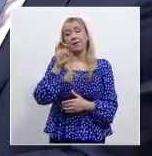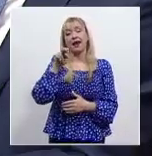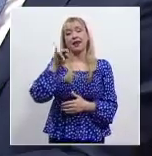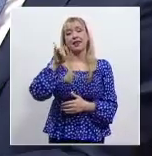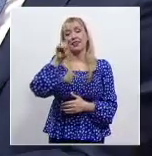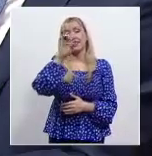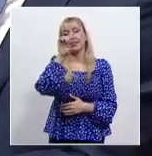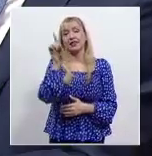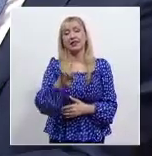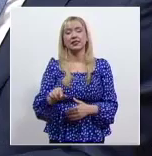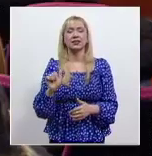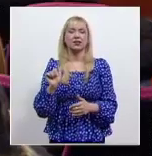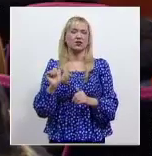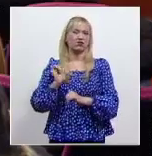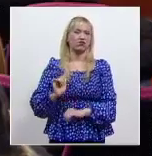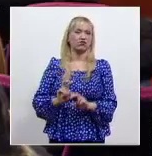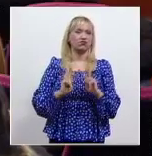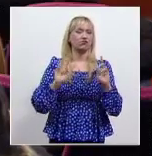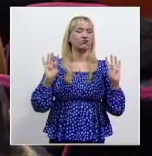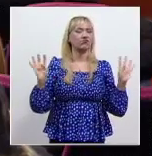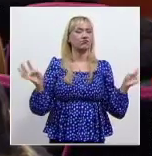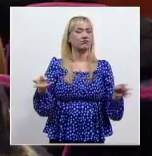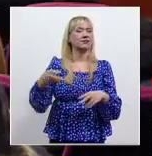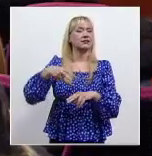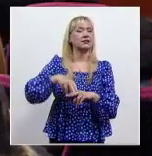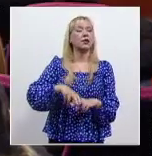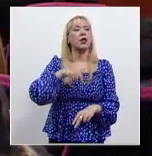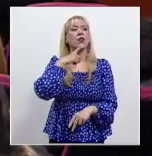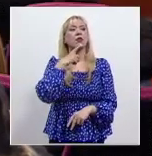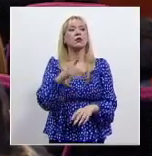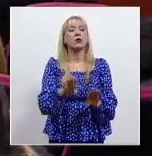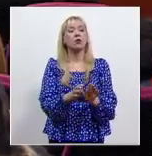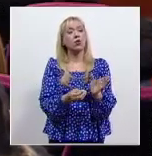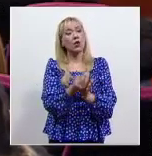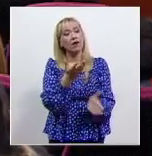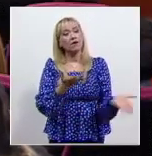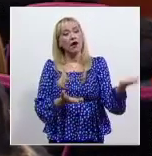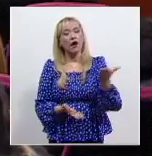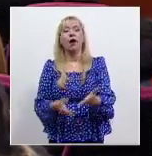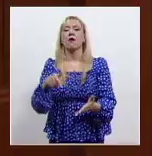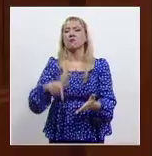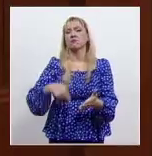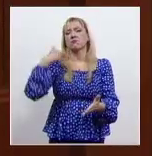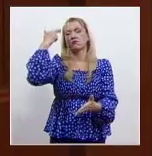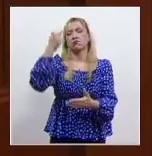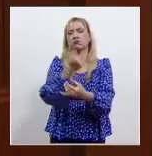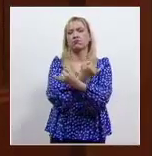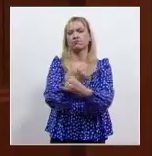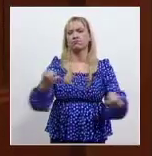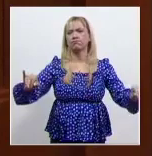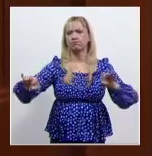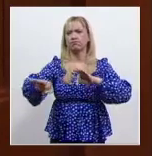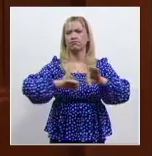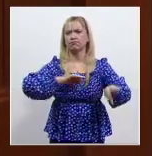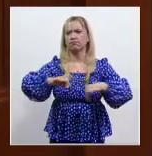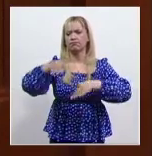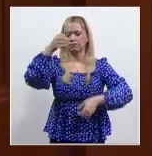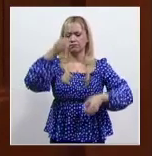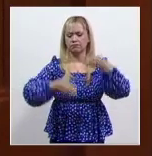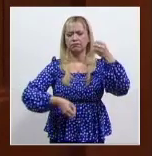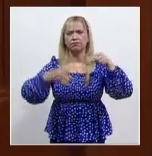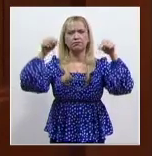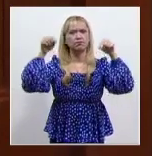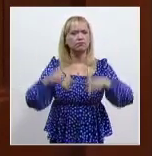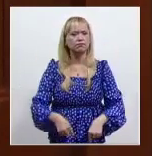de la consejera Maya García serán clave para que se garantice la independencia judicial. Garantizar la independencia